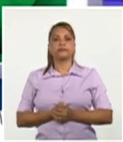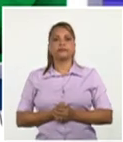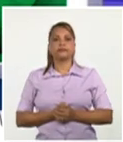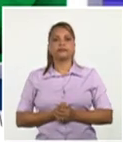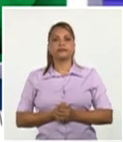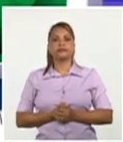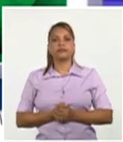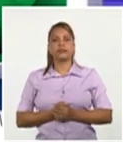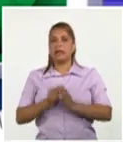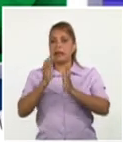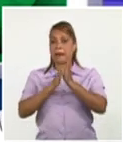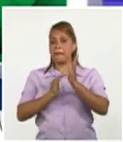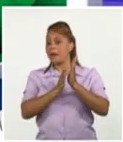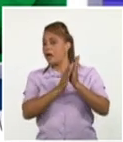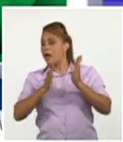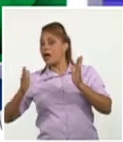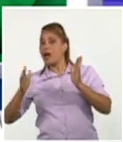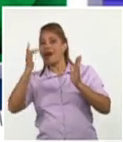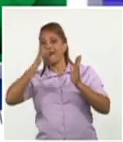mes de abril.